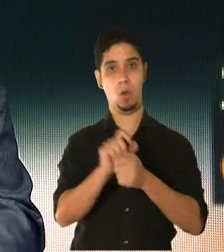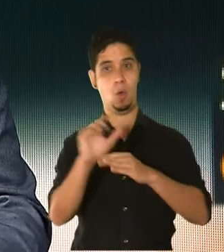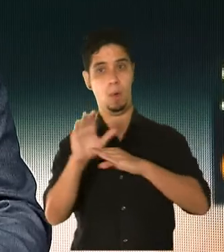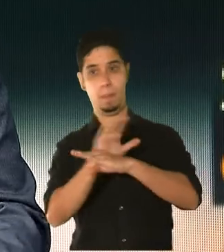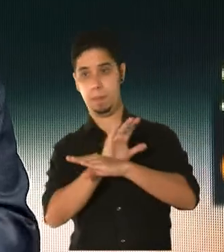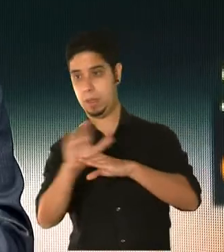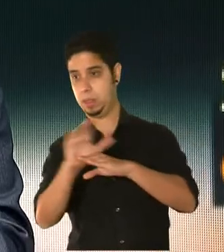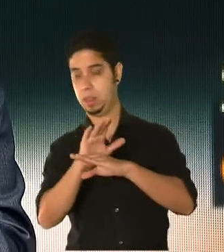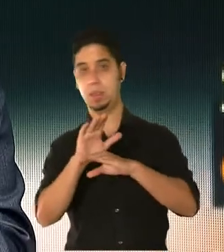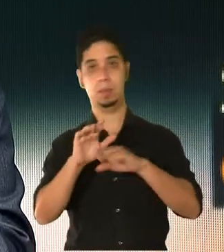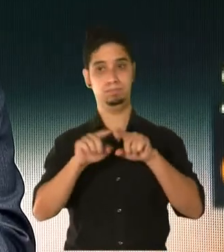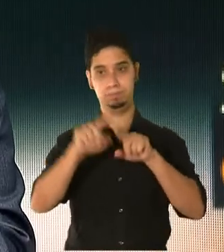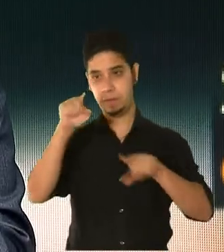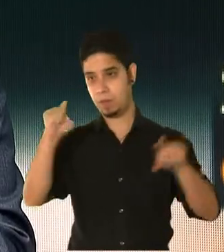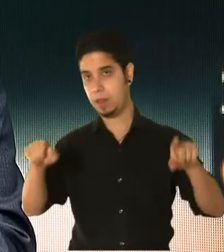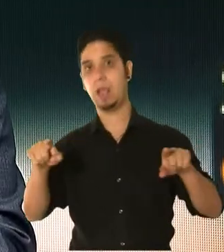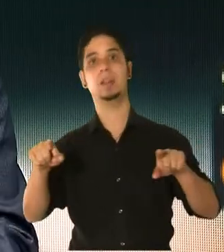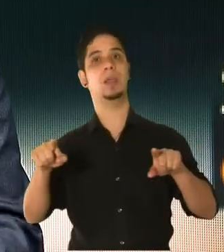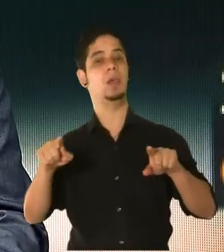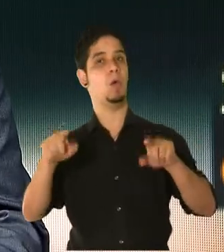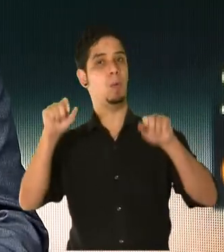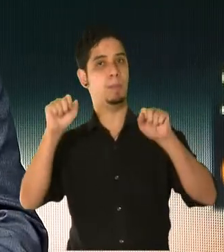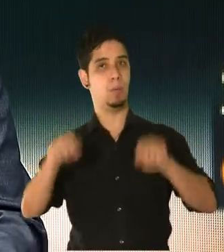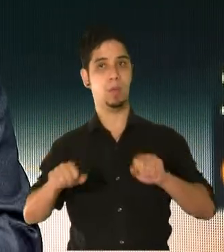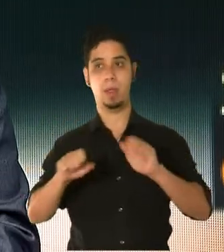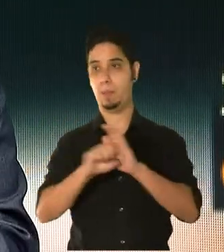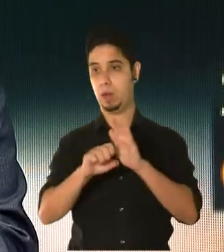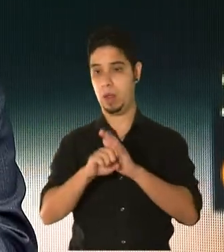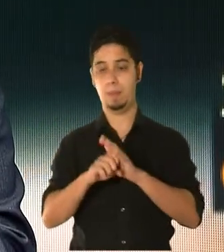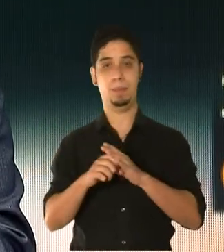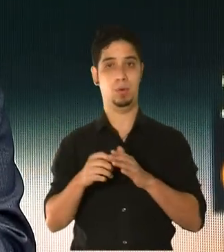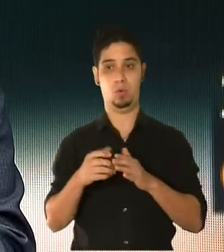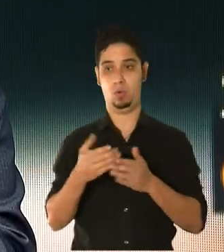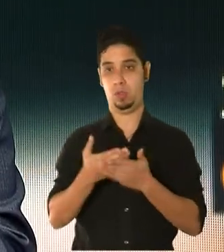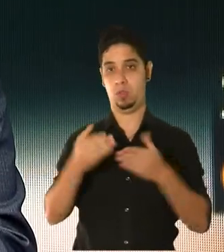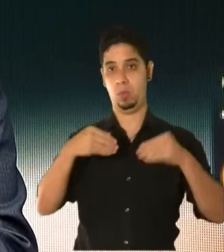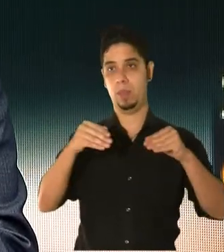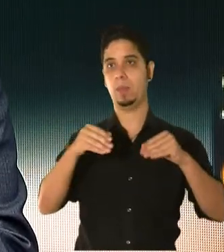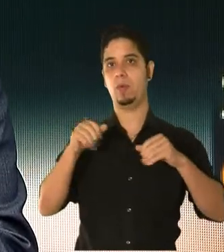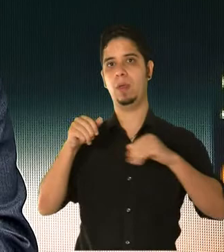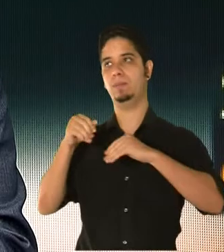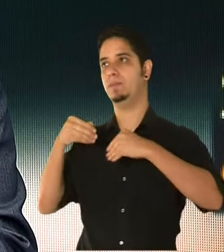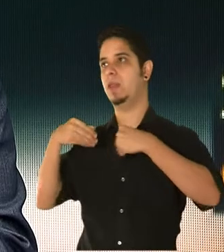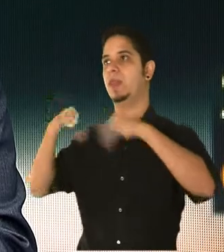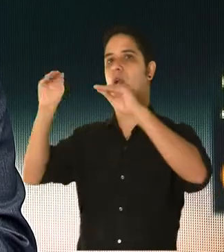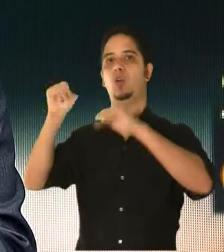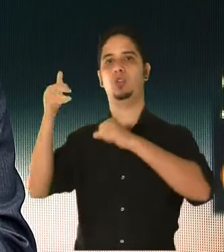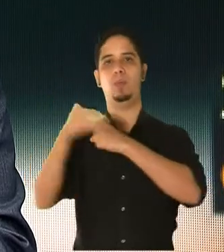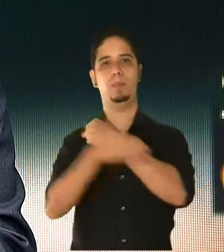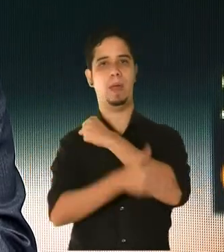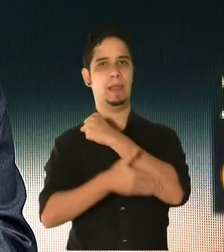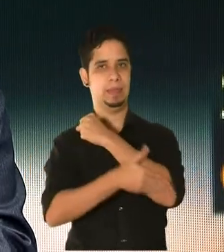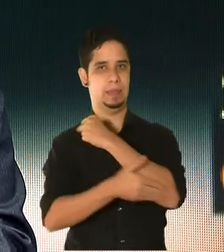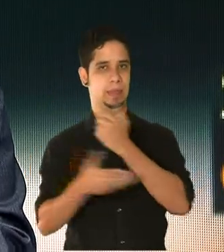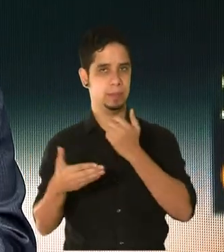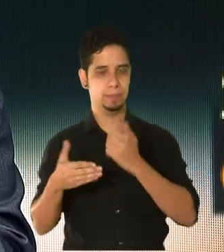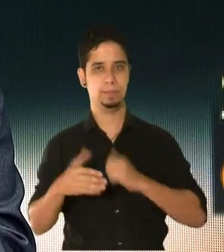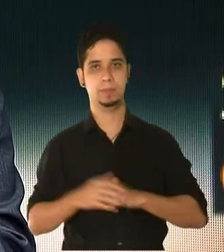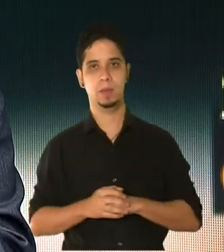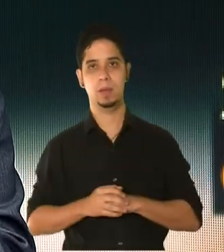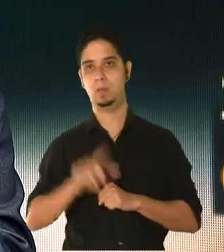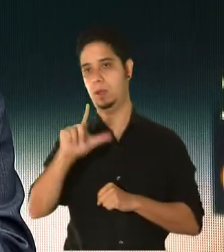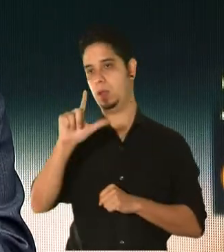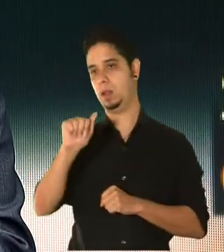este crecer lo pueda exportar a sitios donde no aportaba como el caribe latinoamericana el área latinoamericana